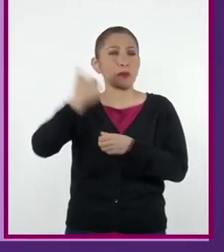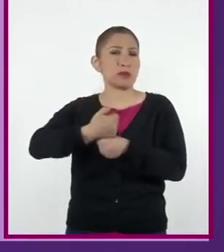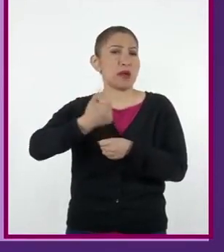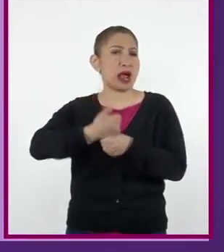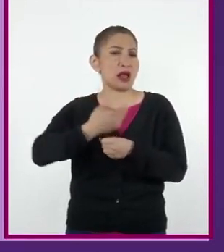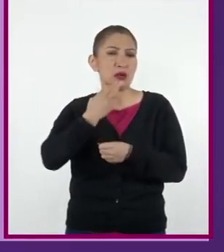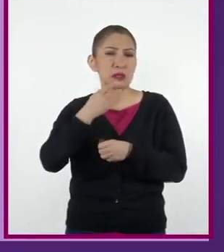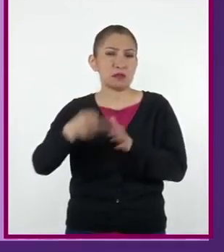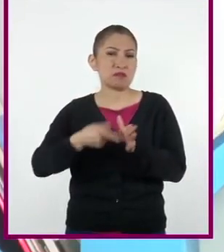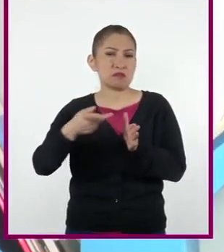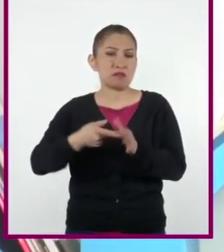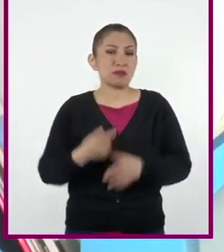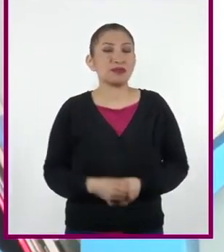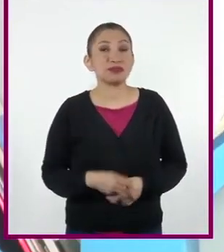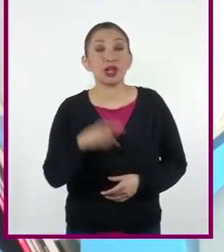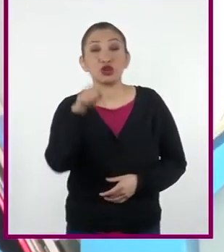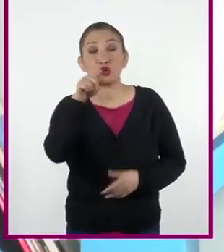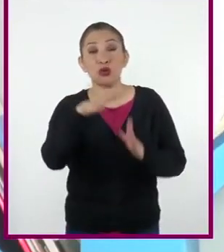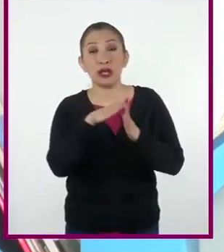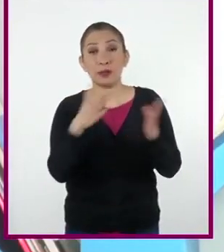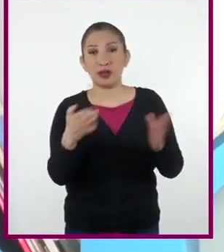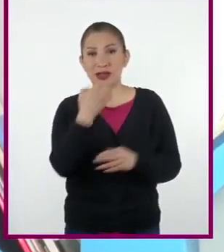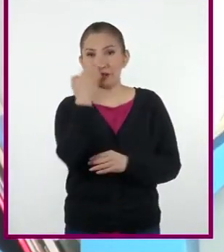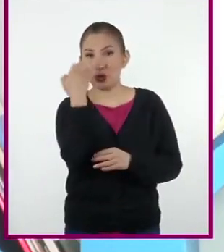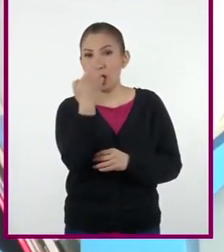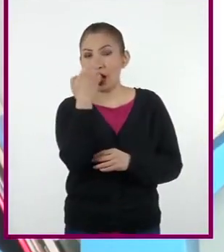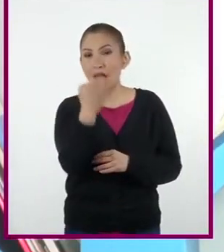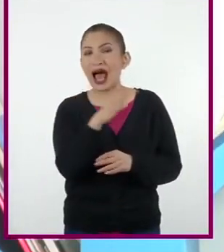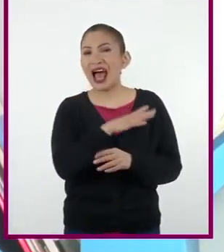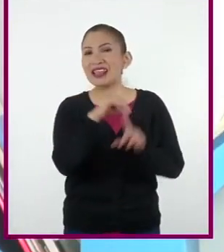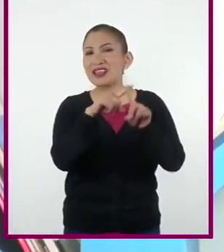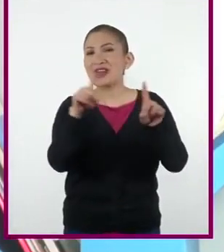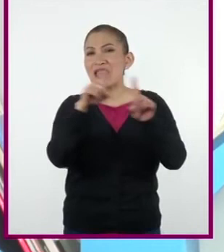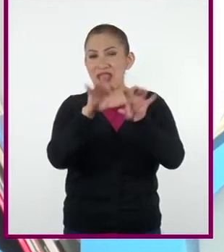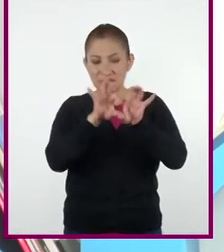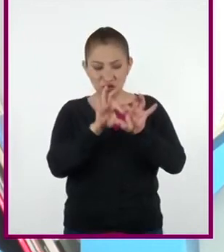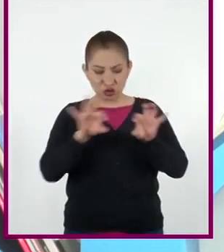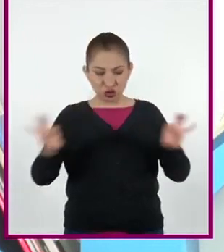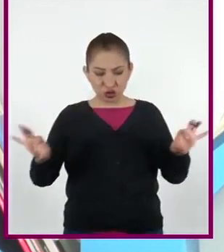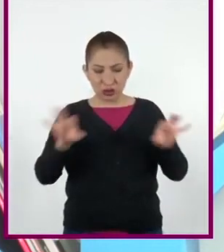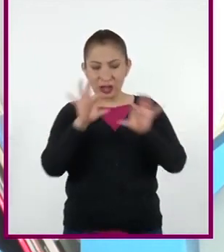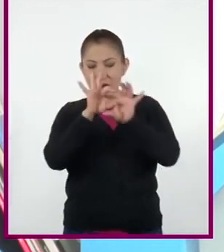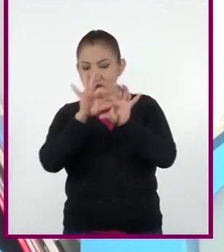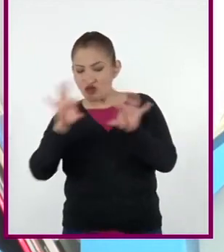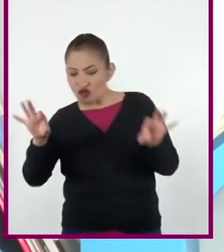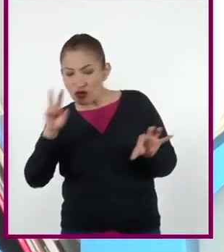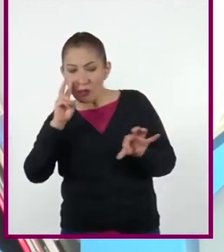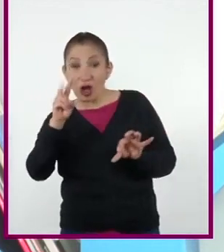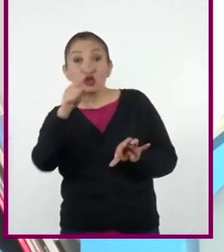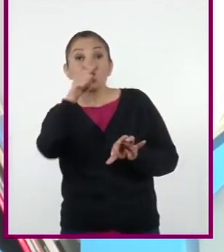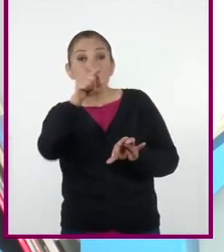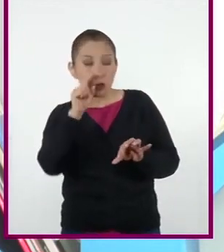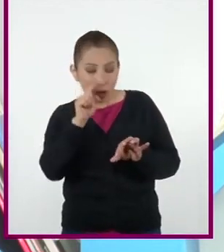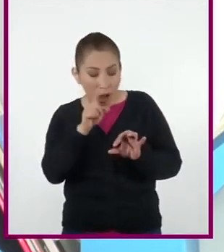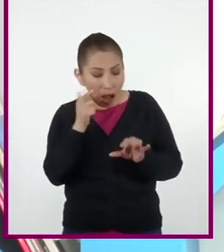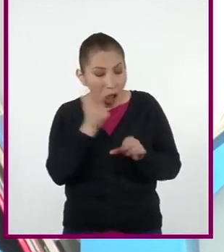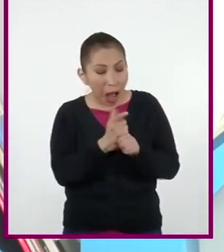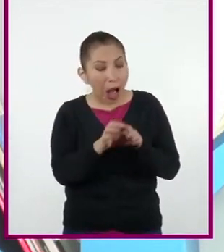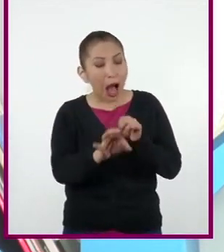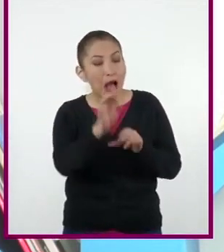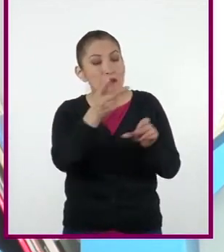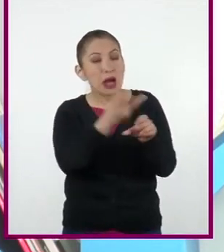primaria. En su libro de texto tienen diversas líneas del tiempo. Ahí pueden identificar los